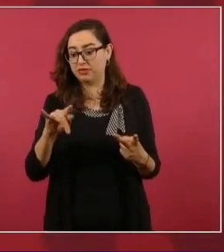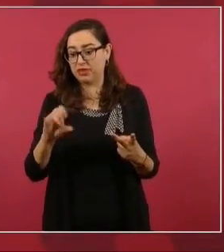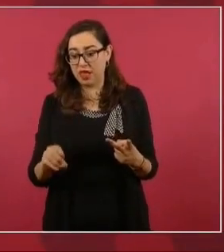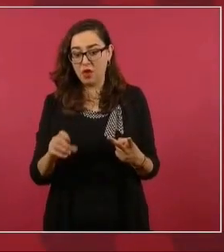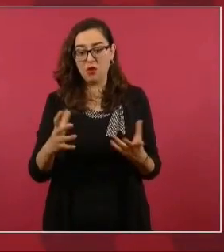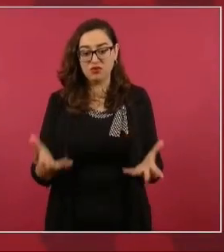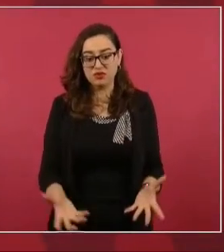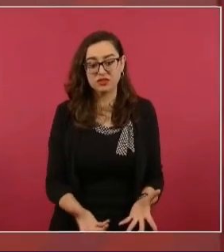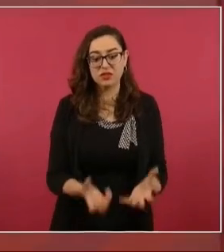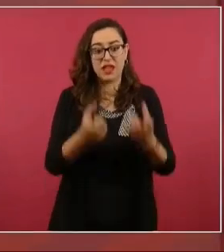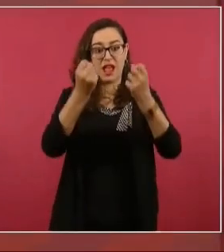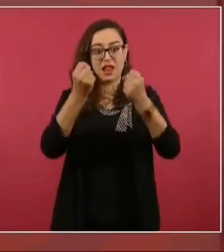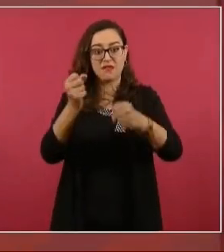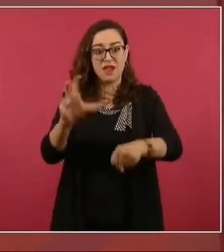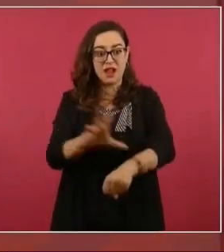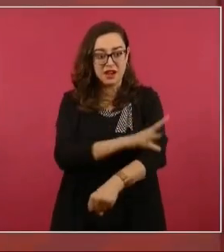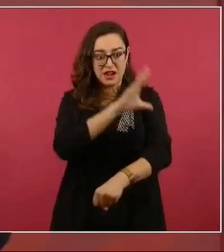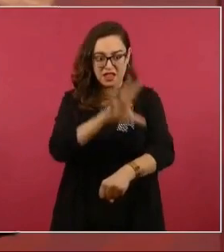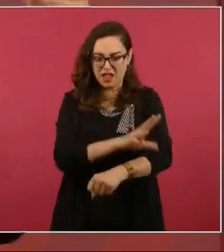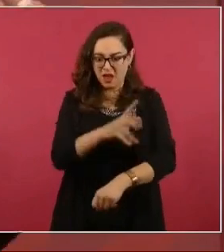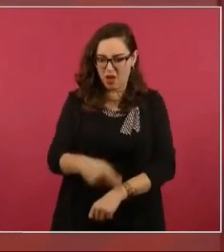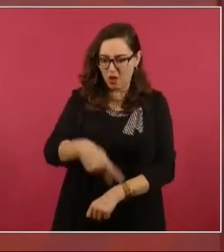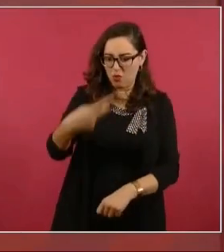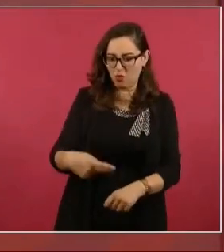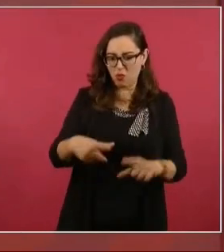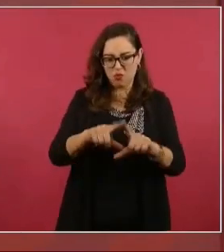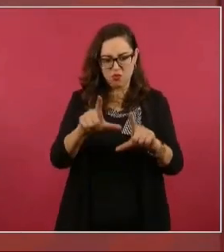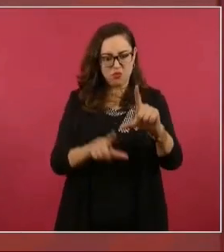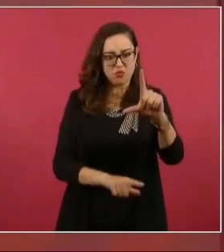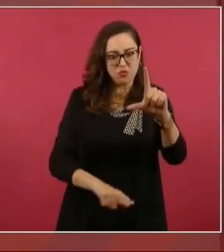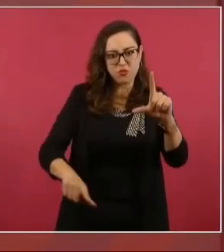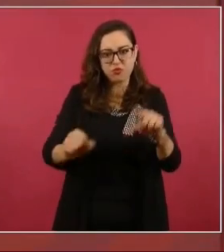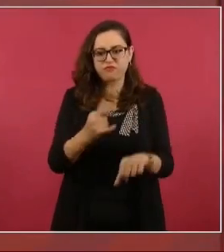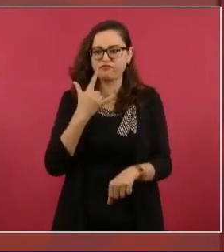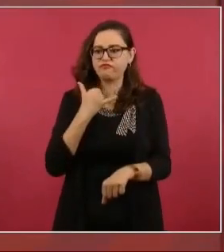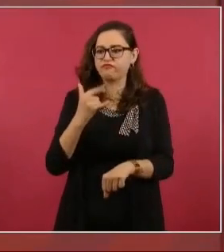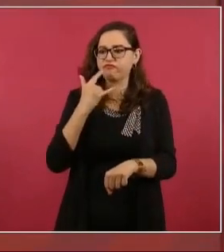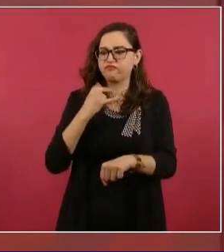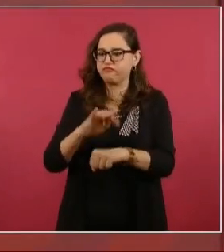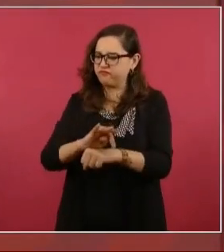México. Y llega Salinas